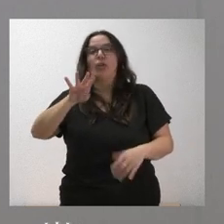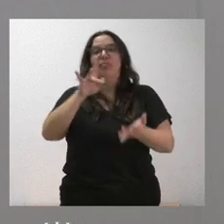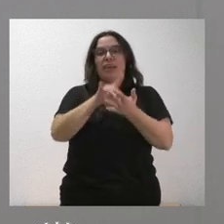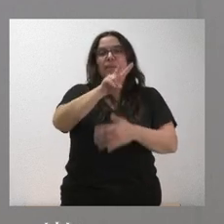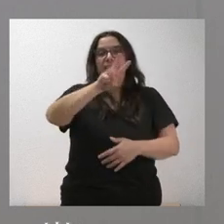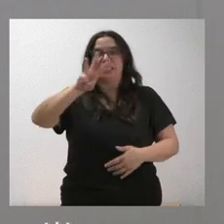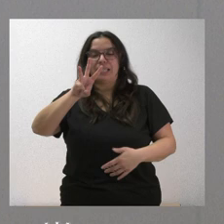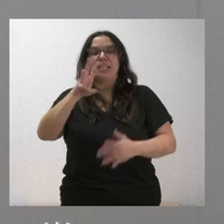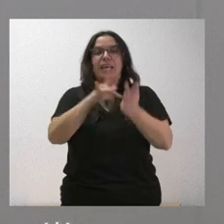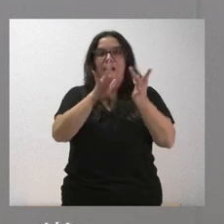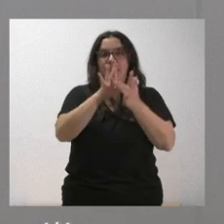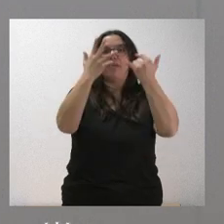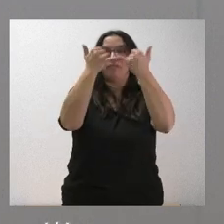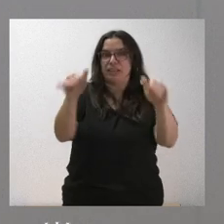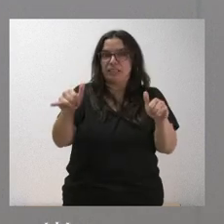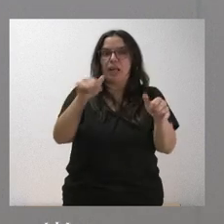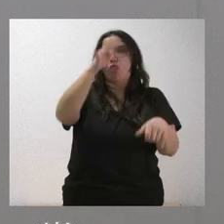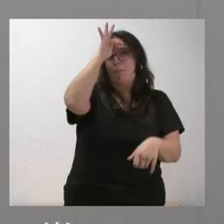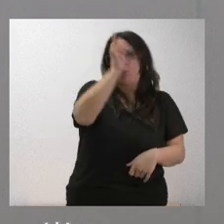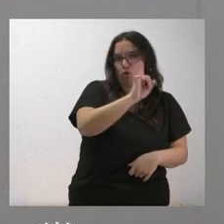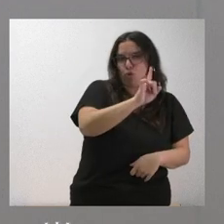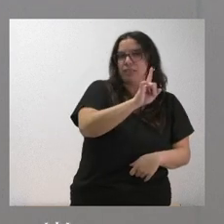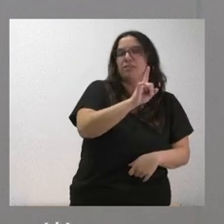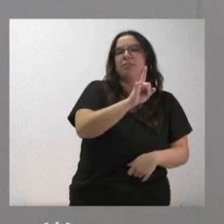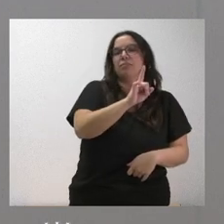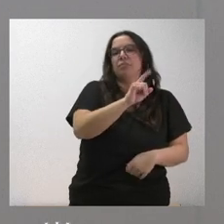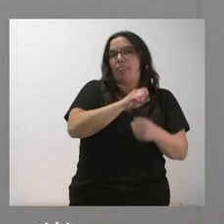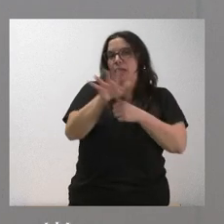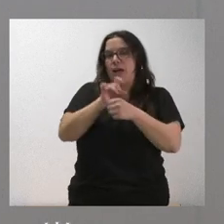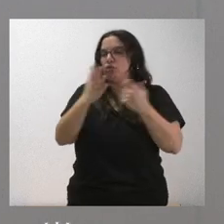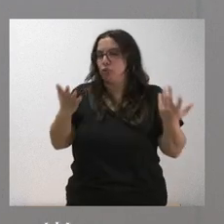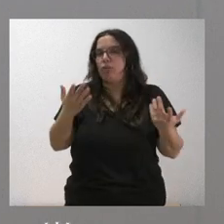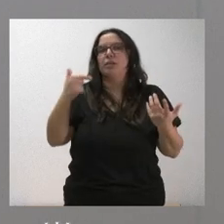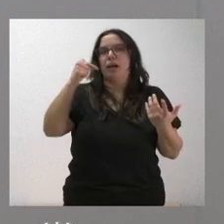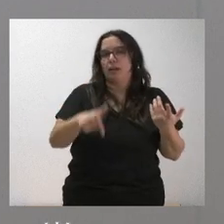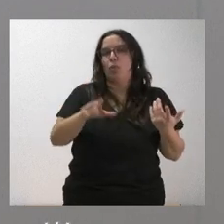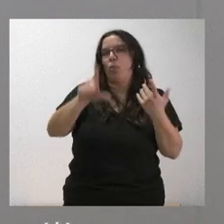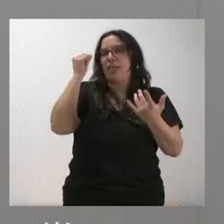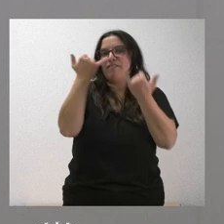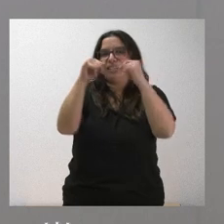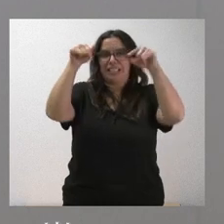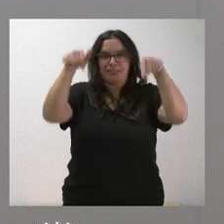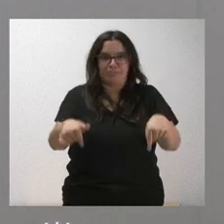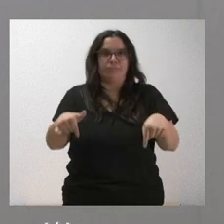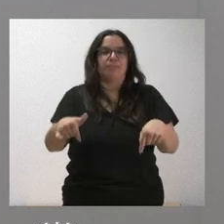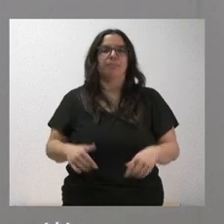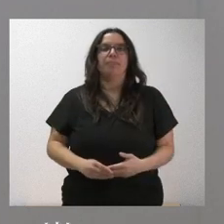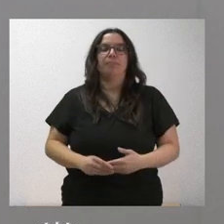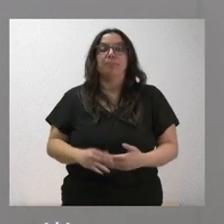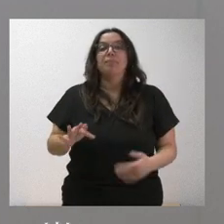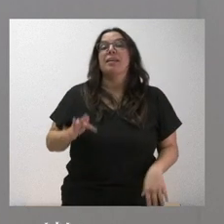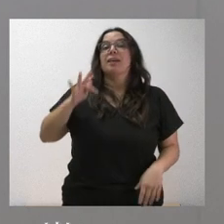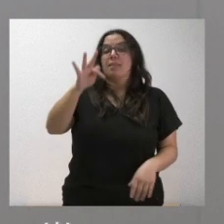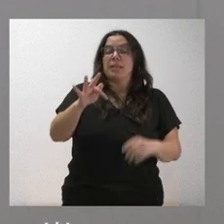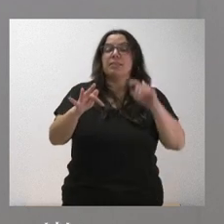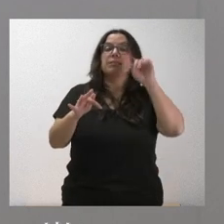fiesta ya no cae en domingo y por tanto será uno de los días que nuestra comunidad Autónoma elige como festivo y además se ha